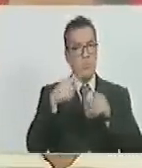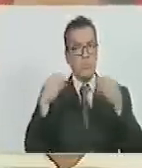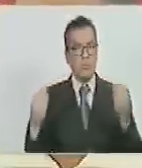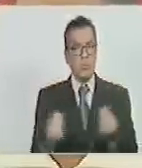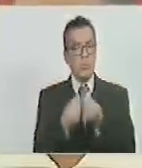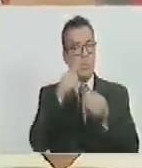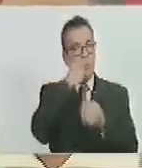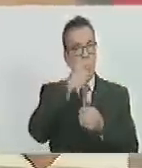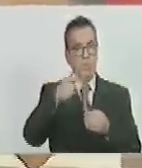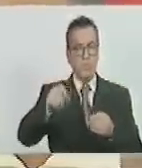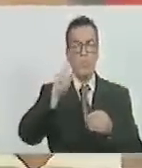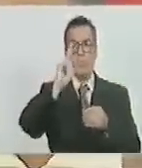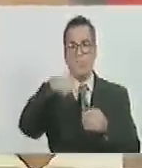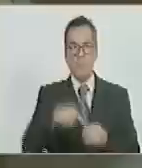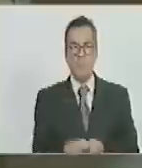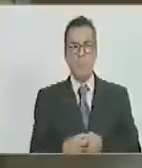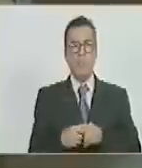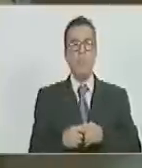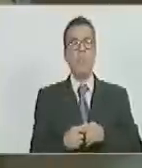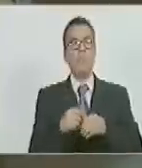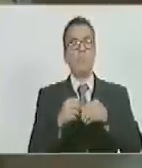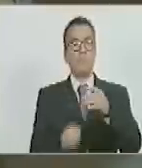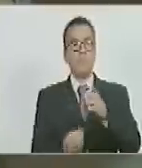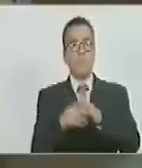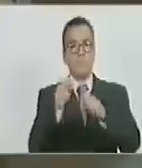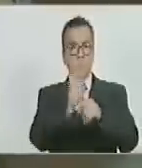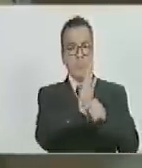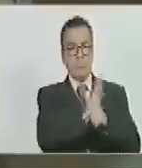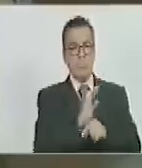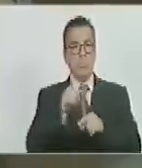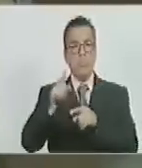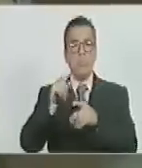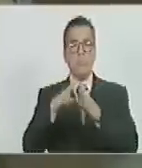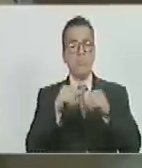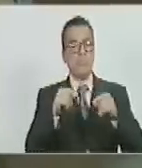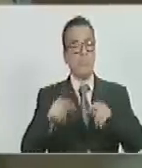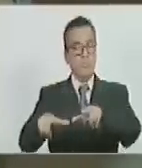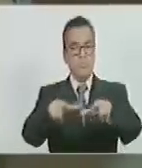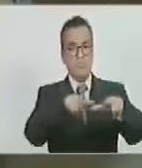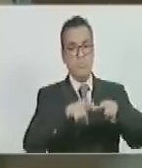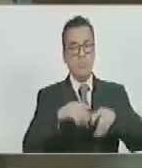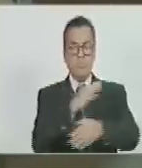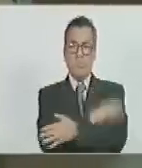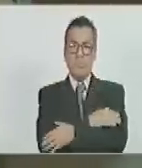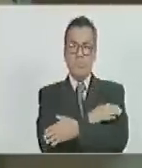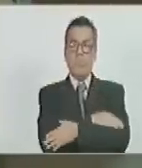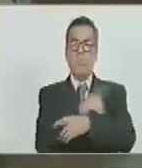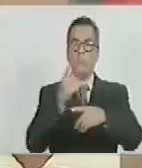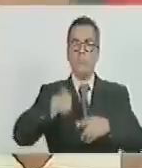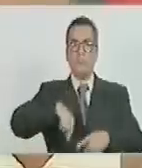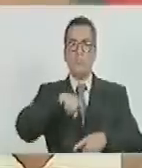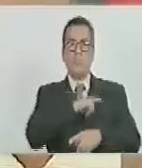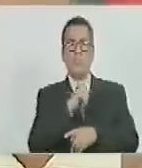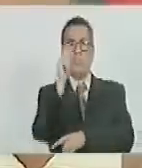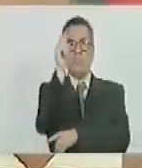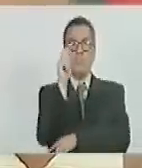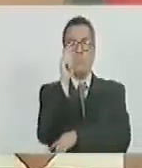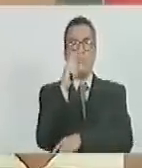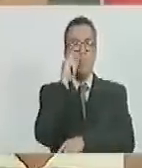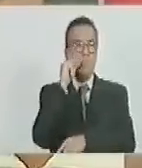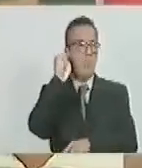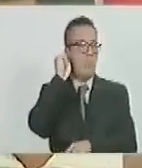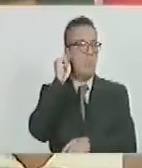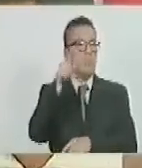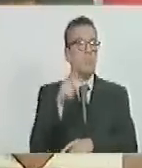pueblo, sino también en visión de la seguridad y la soberanía. Por eso, felicitarles en nombre de nuestro Parlamento, diputadas y